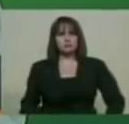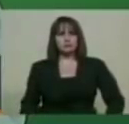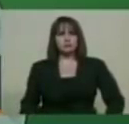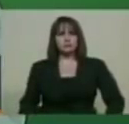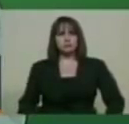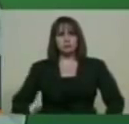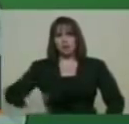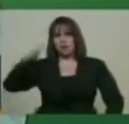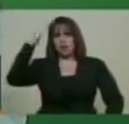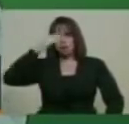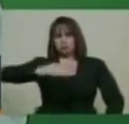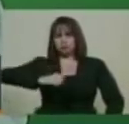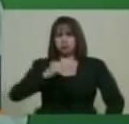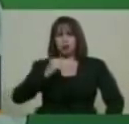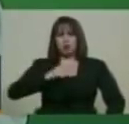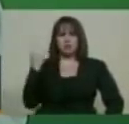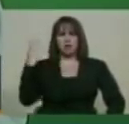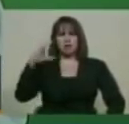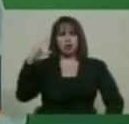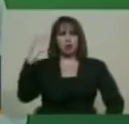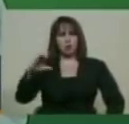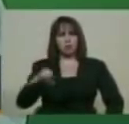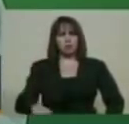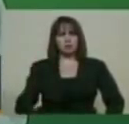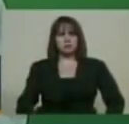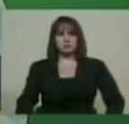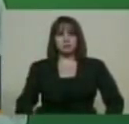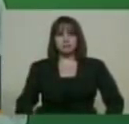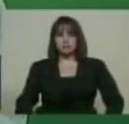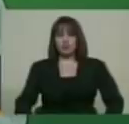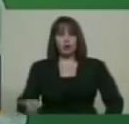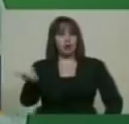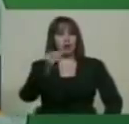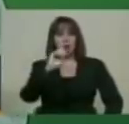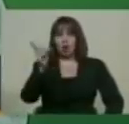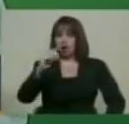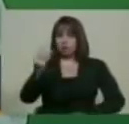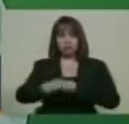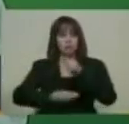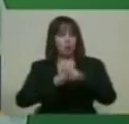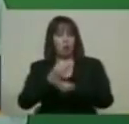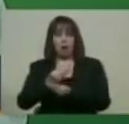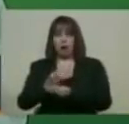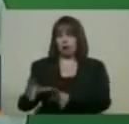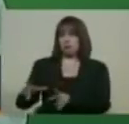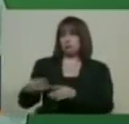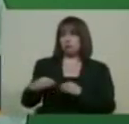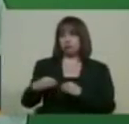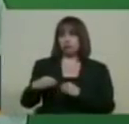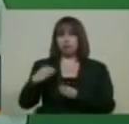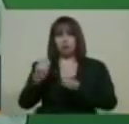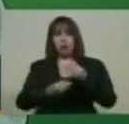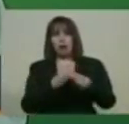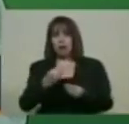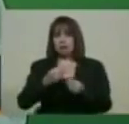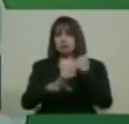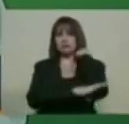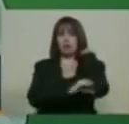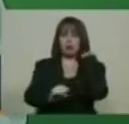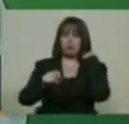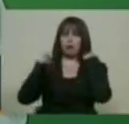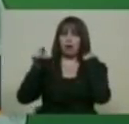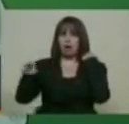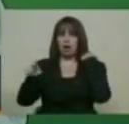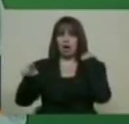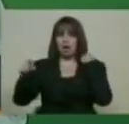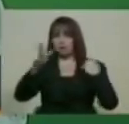las fuerzas policiales de Colombia, que no se presten a las marramucias, a las trampas de